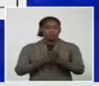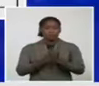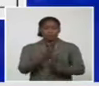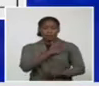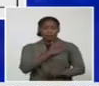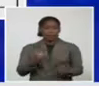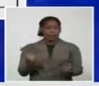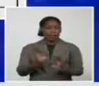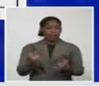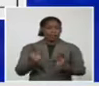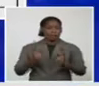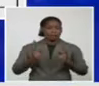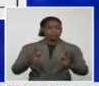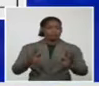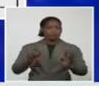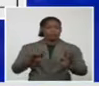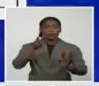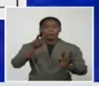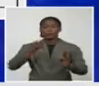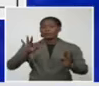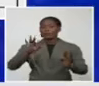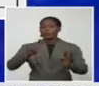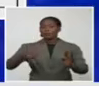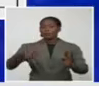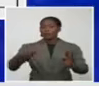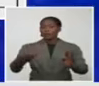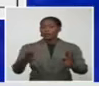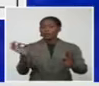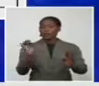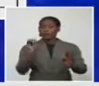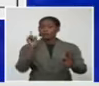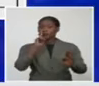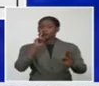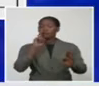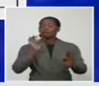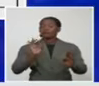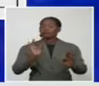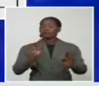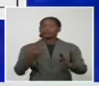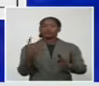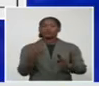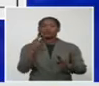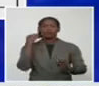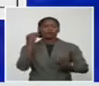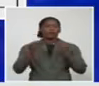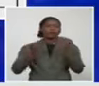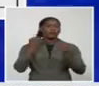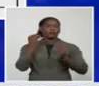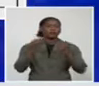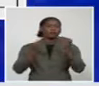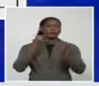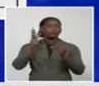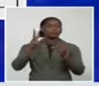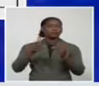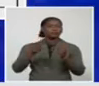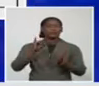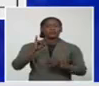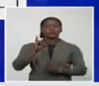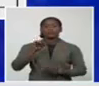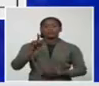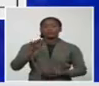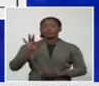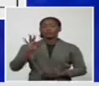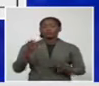de hoy y el día de mañana, pero hasta el día de ayer, sin haber terminado, con 618 casos más